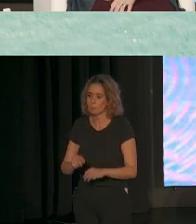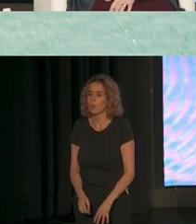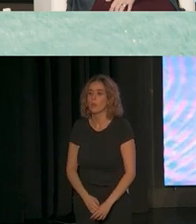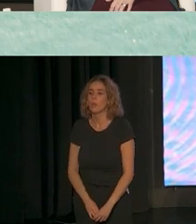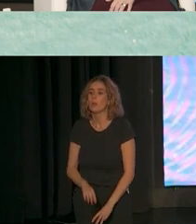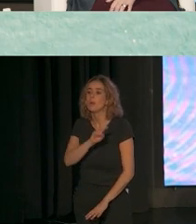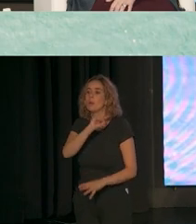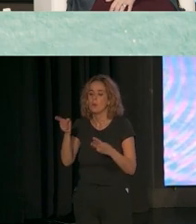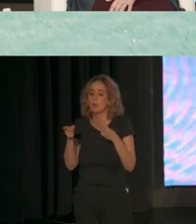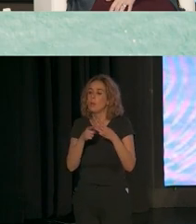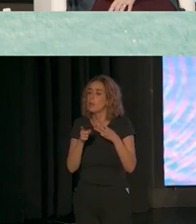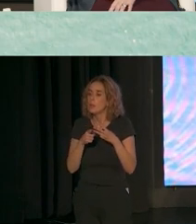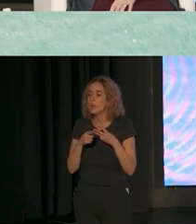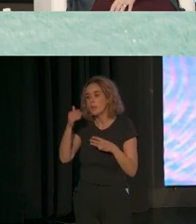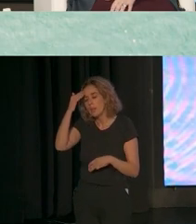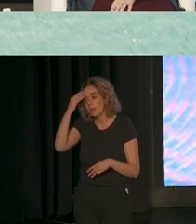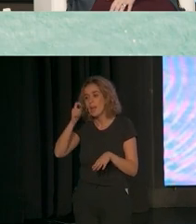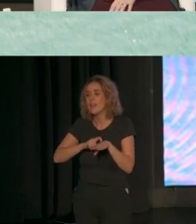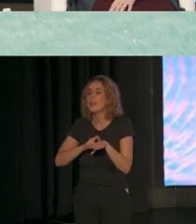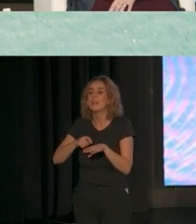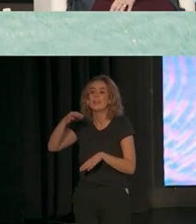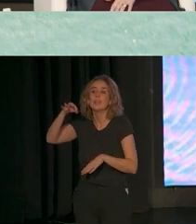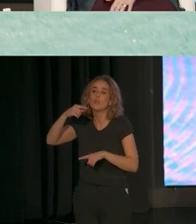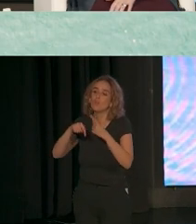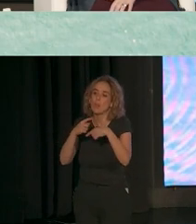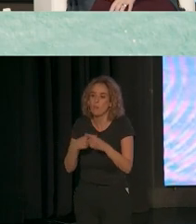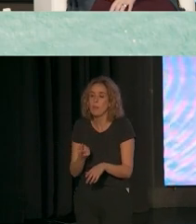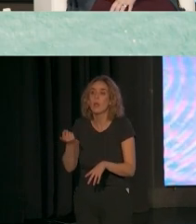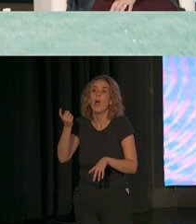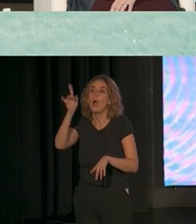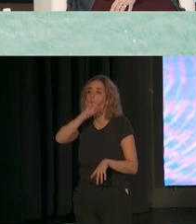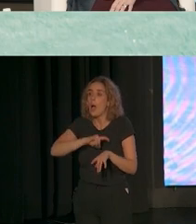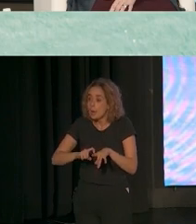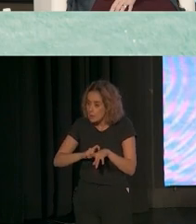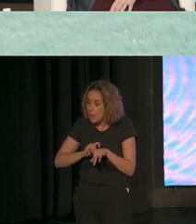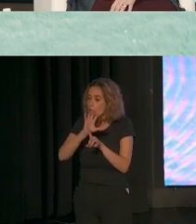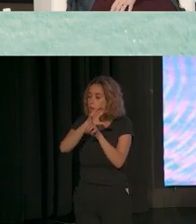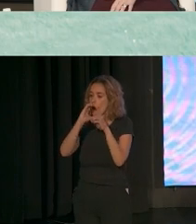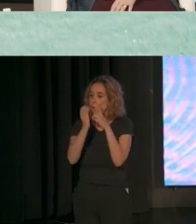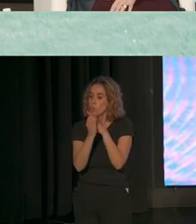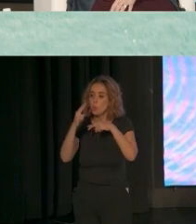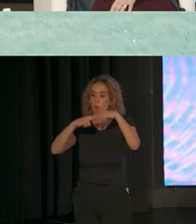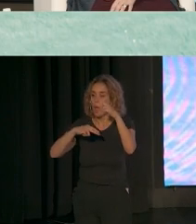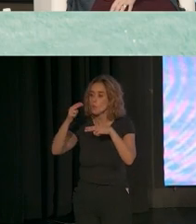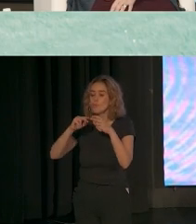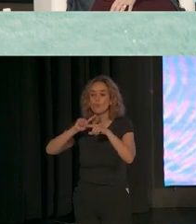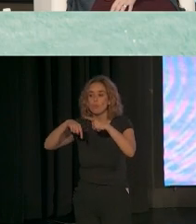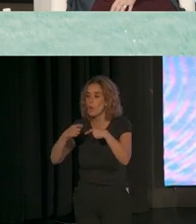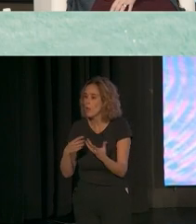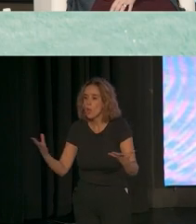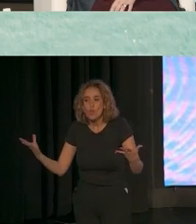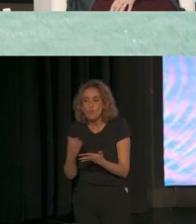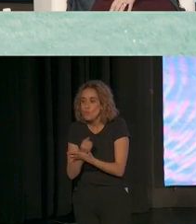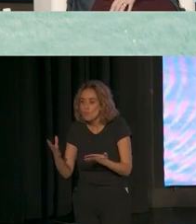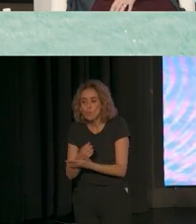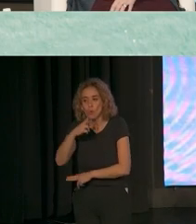principio es que hay que respetar las características únicas de la familia, la raza, la cultura, la estructura familiar, todo tiene que ser